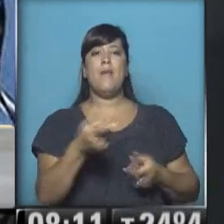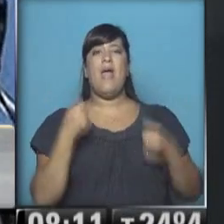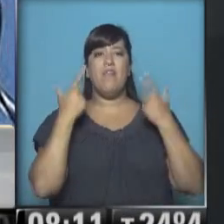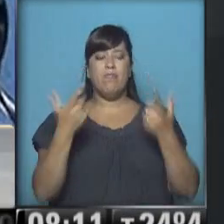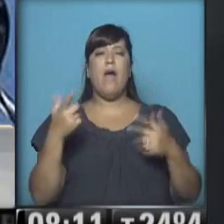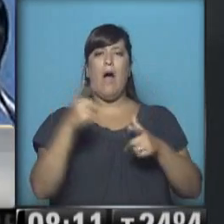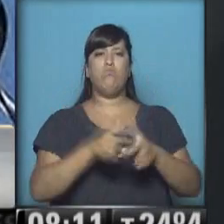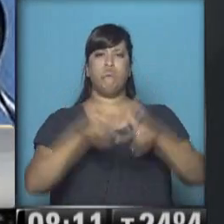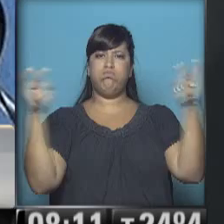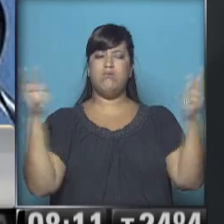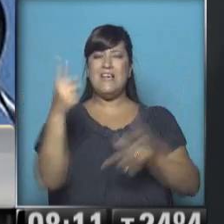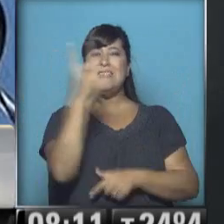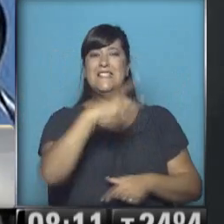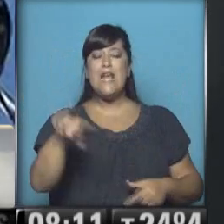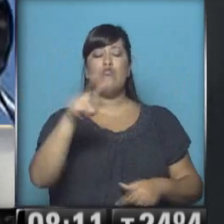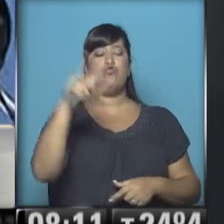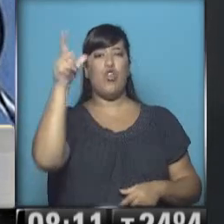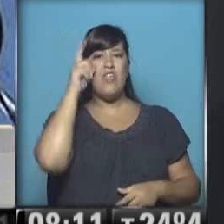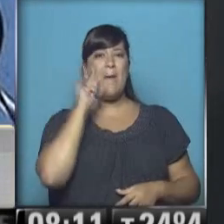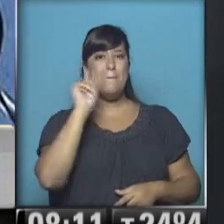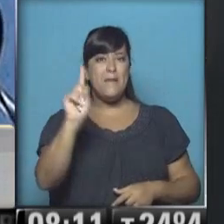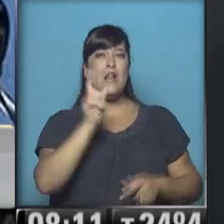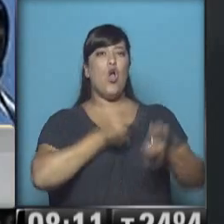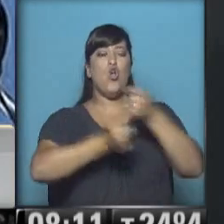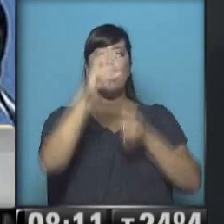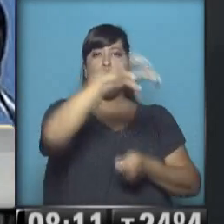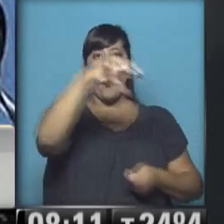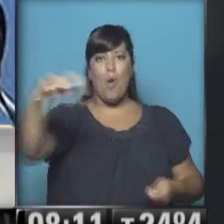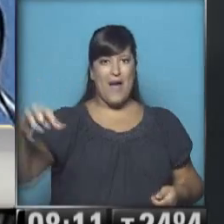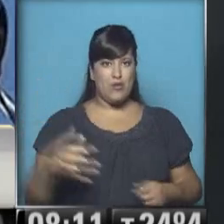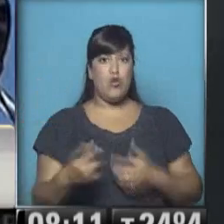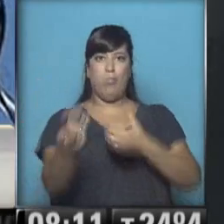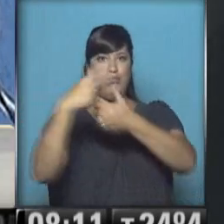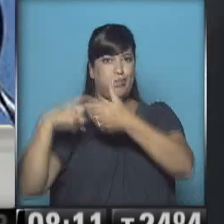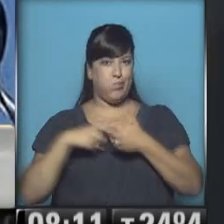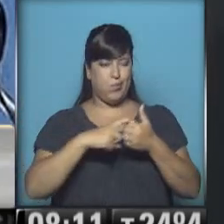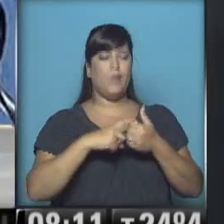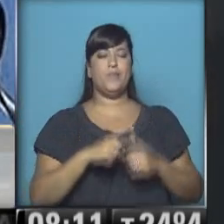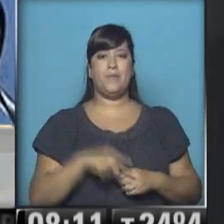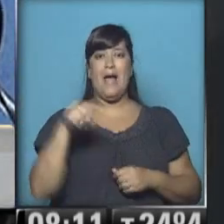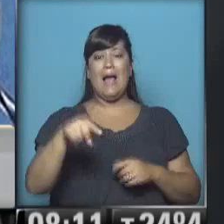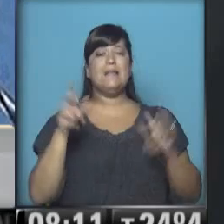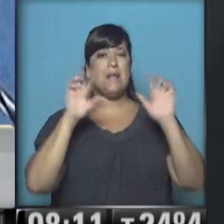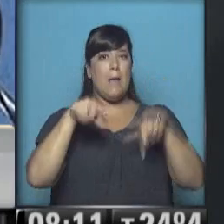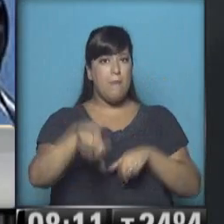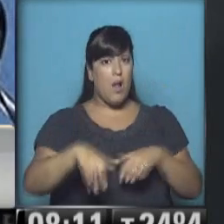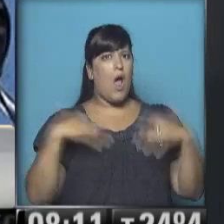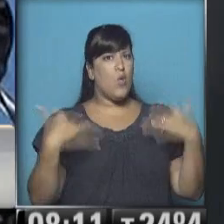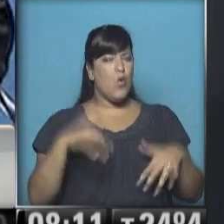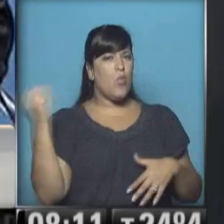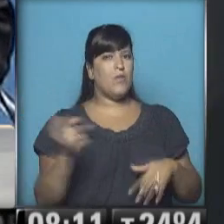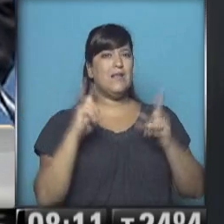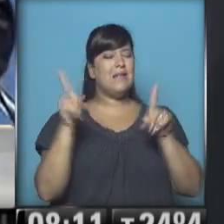extensión permanente de más de 110.000 comercios. Obviamente eso es un programa que ha tenido un gran impacto, lo mismo que